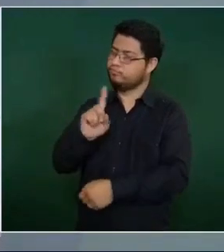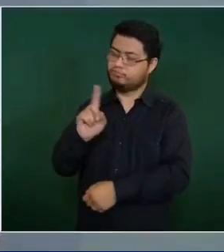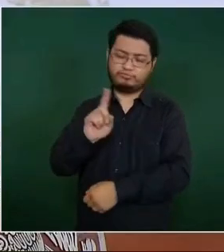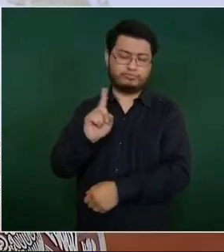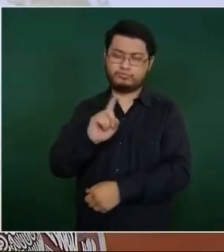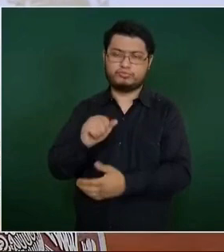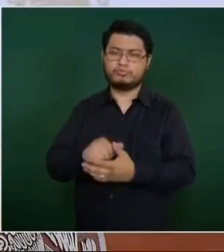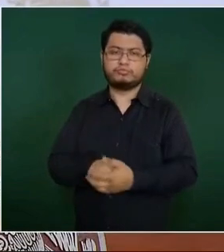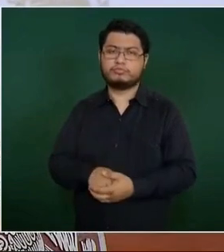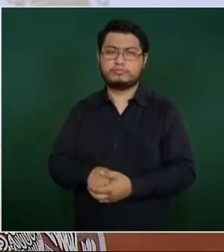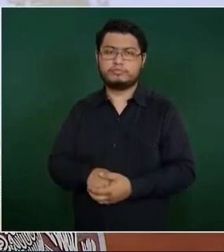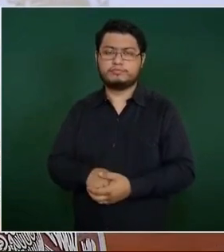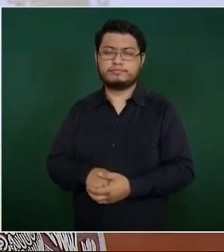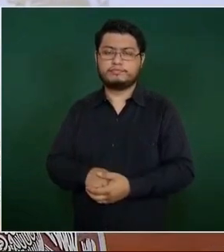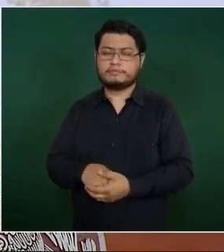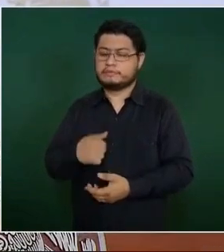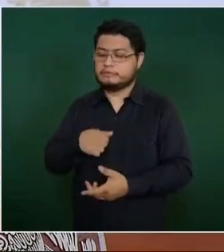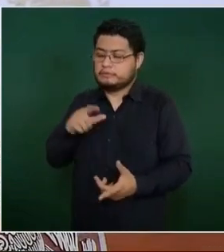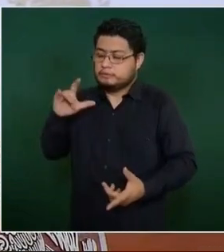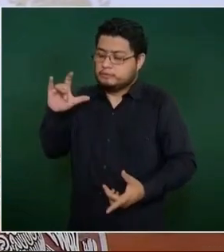Usted me preguntaba de Voldemort.